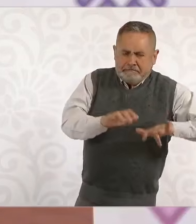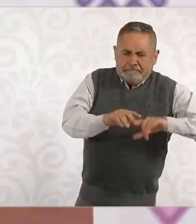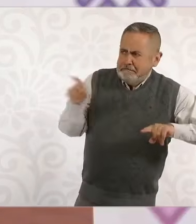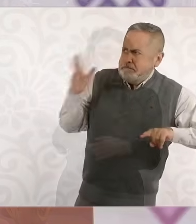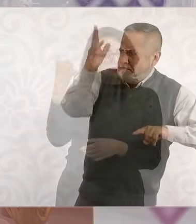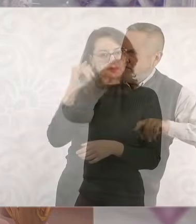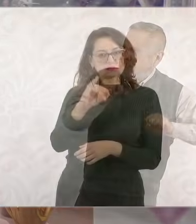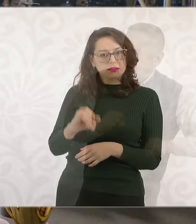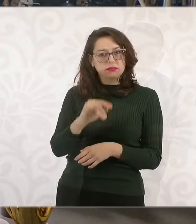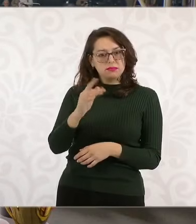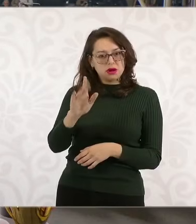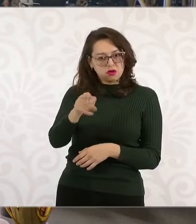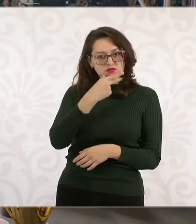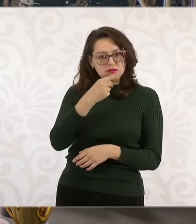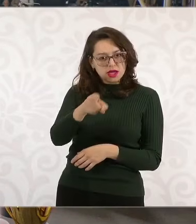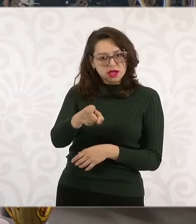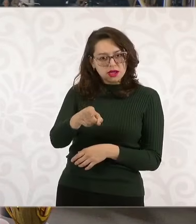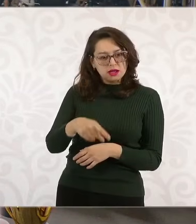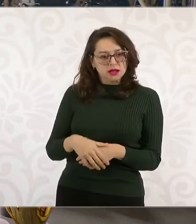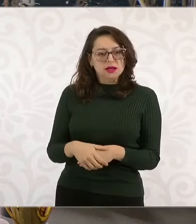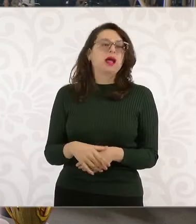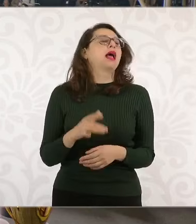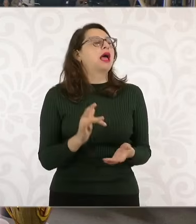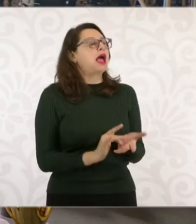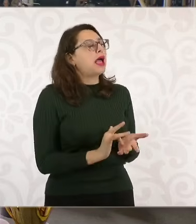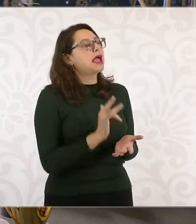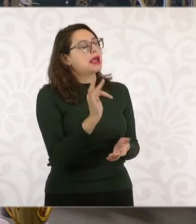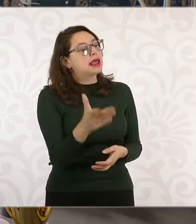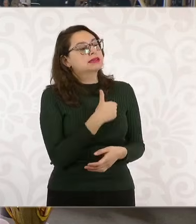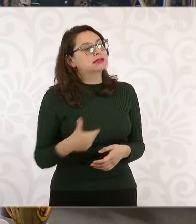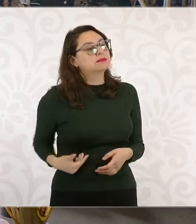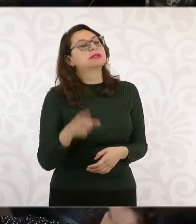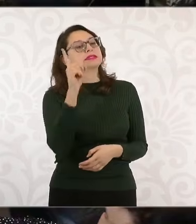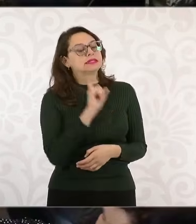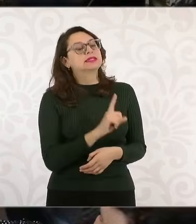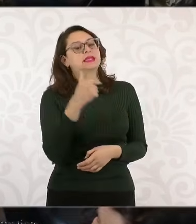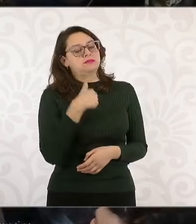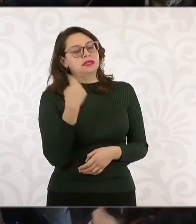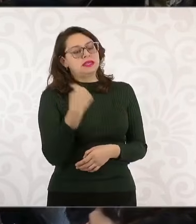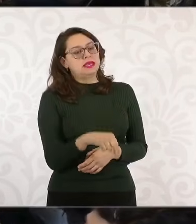ocurrir. Gracias, Presidenta. Muy buenos días. Arturo Pavón, de Efecto Colateral.